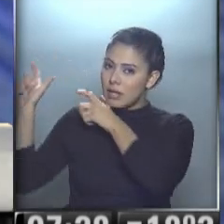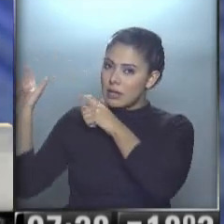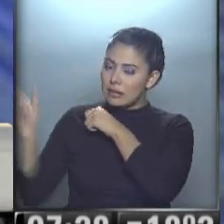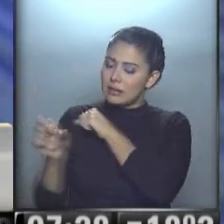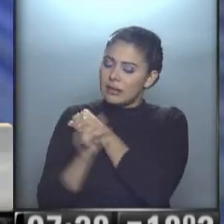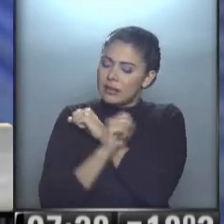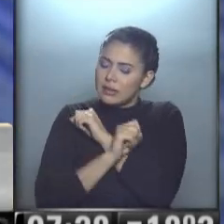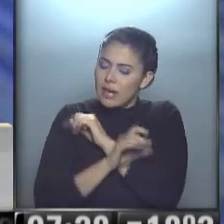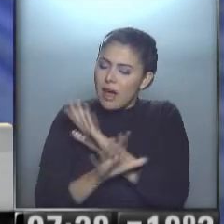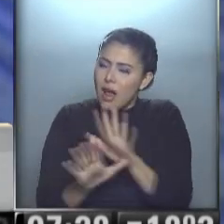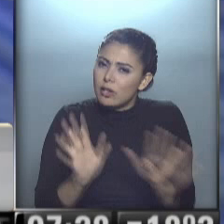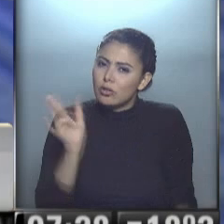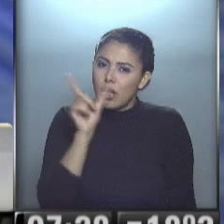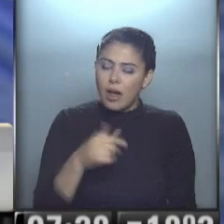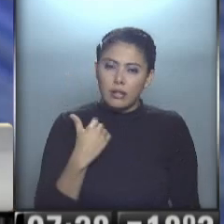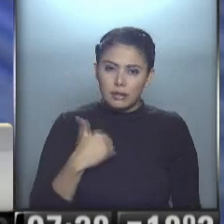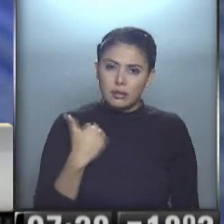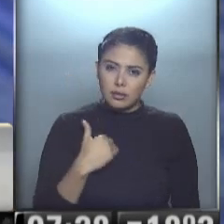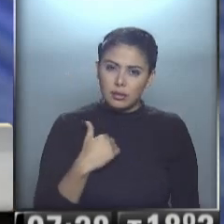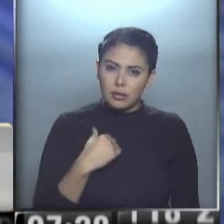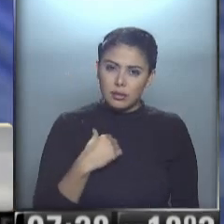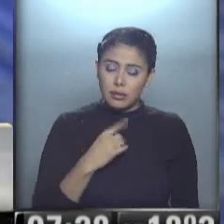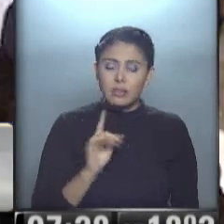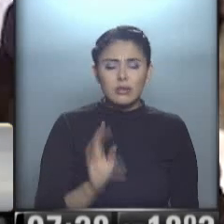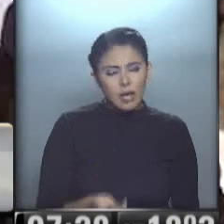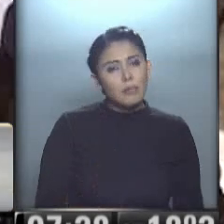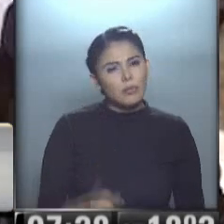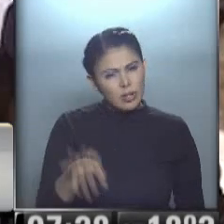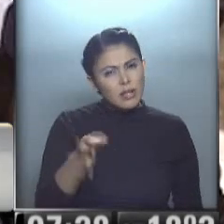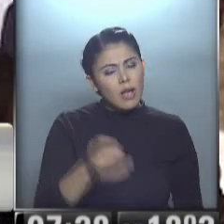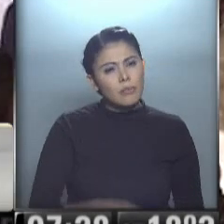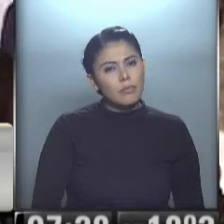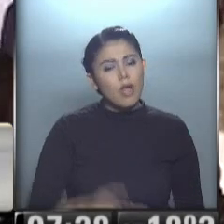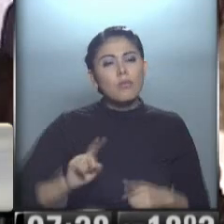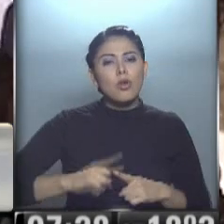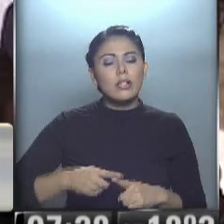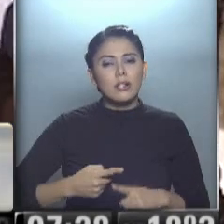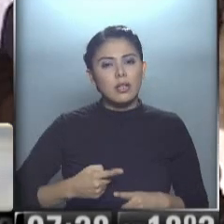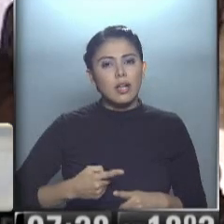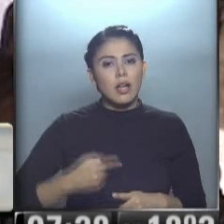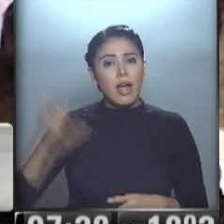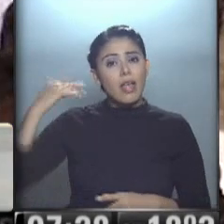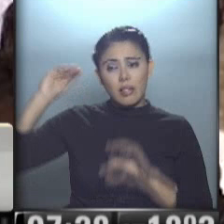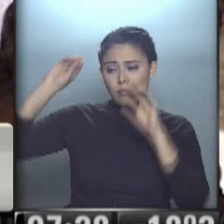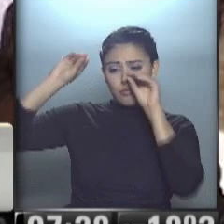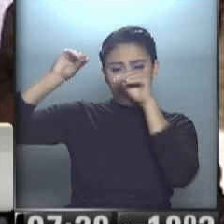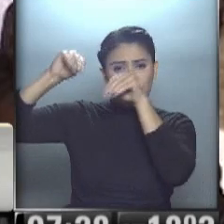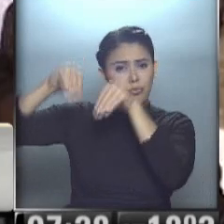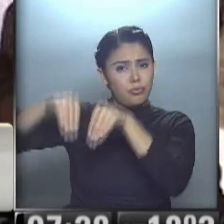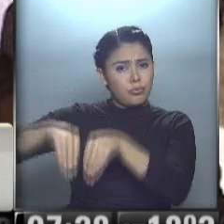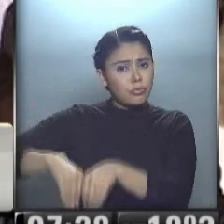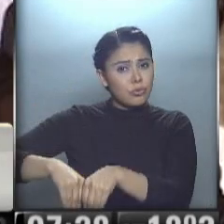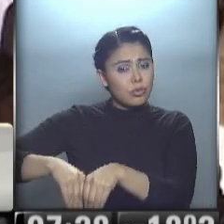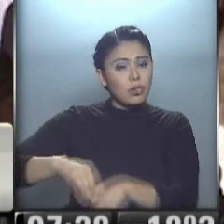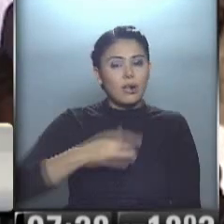terribles en la República Argentina y además saben qué esas políticas han fracasado porque en